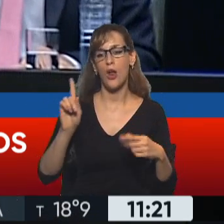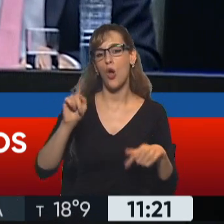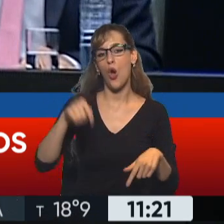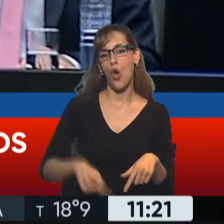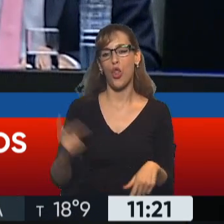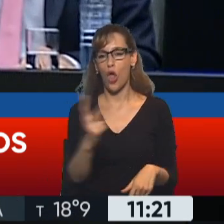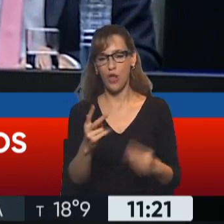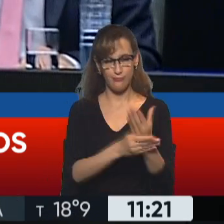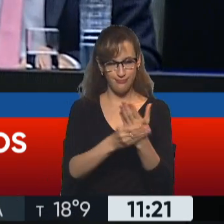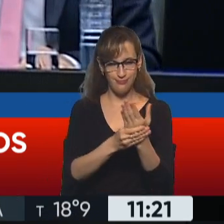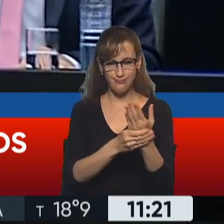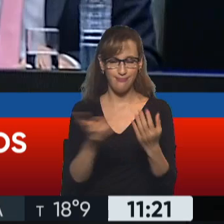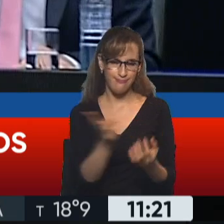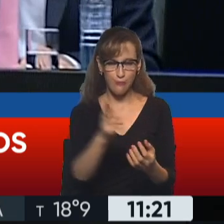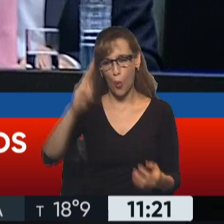señores ministros